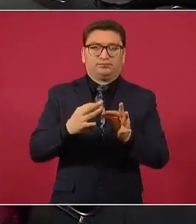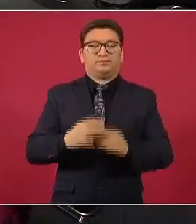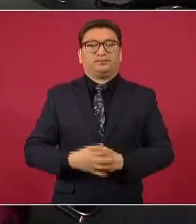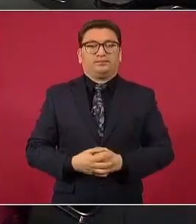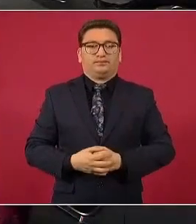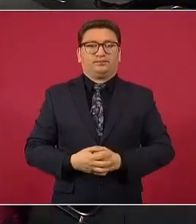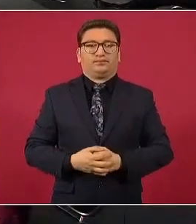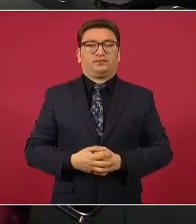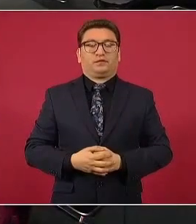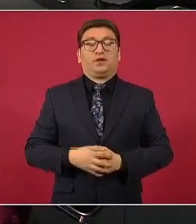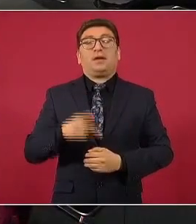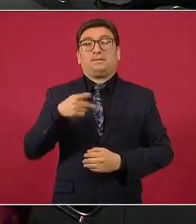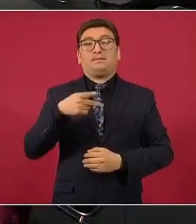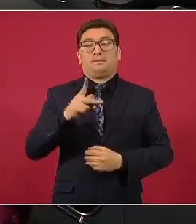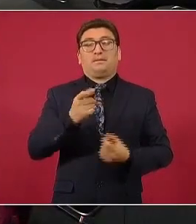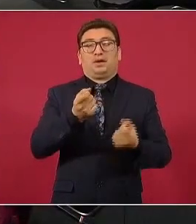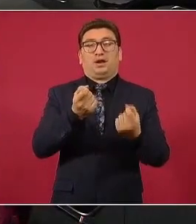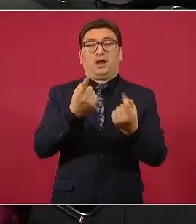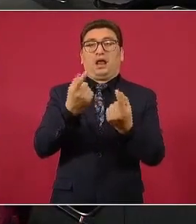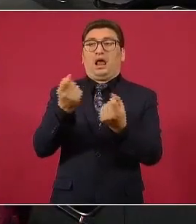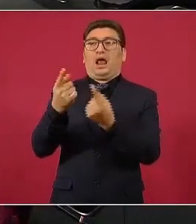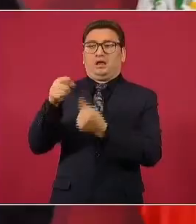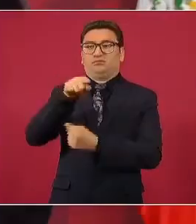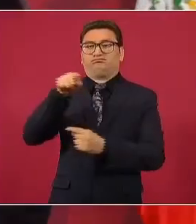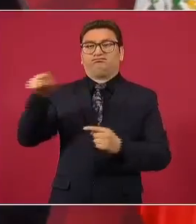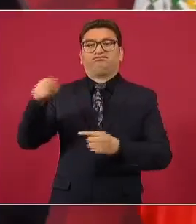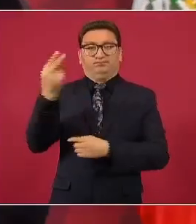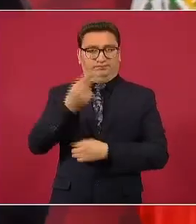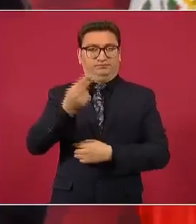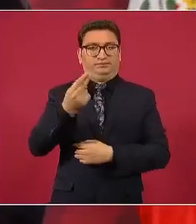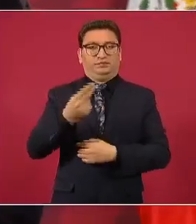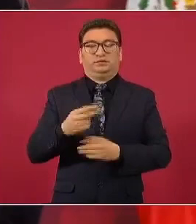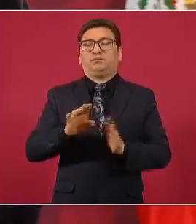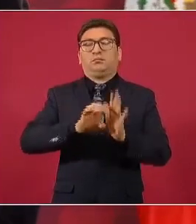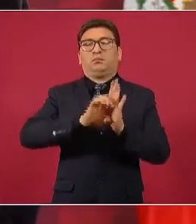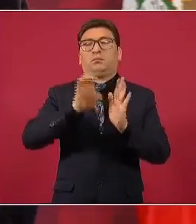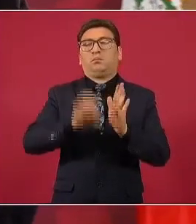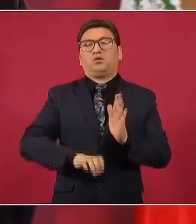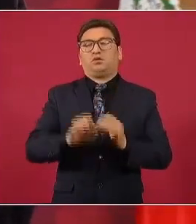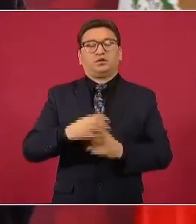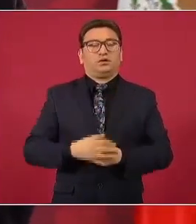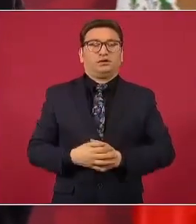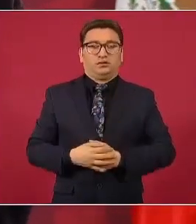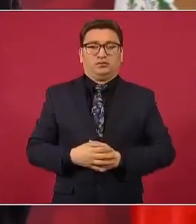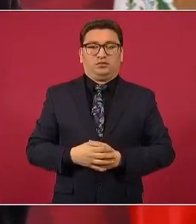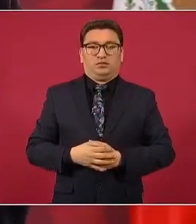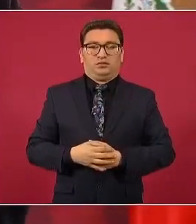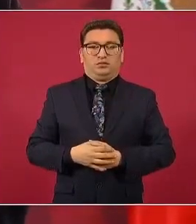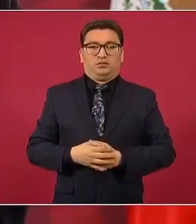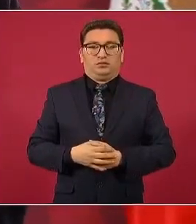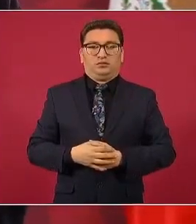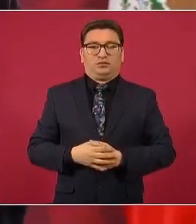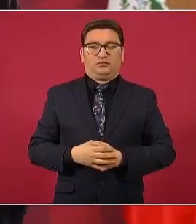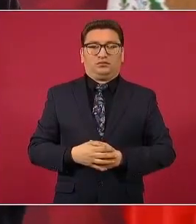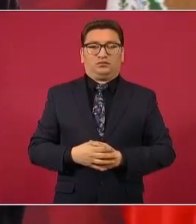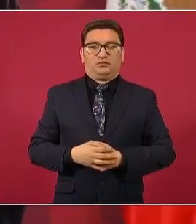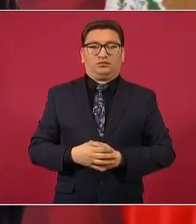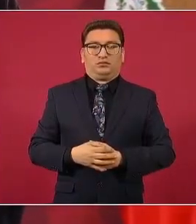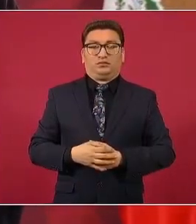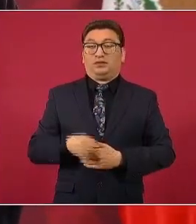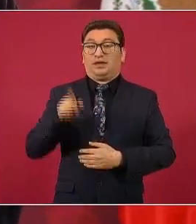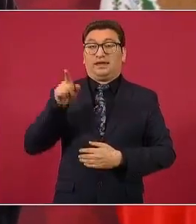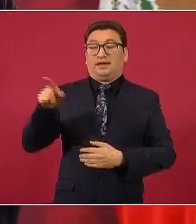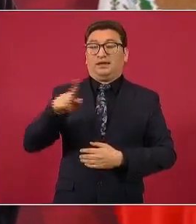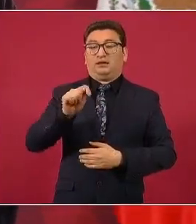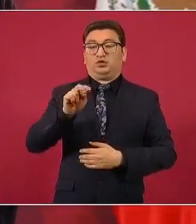pero sí hay algunos que se requieren. Por ejemplo, el hospital de